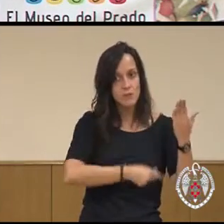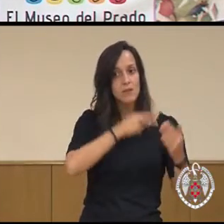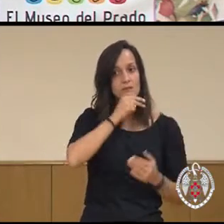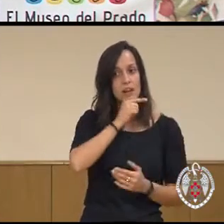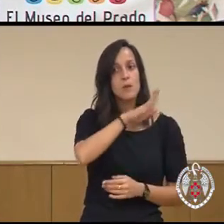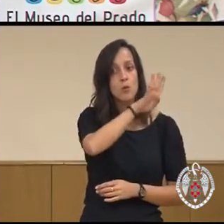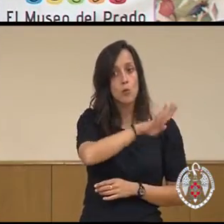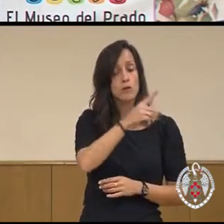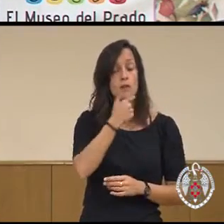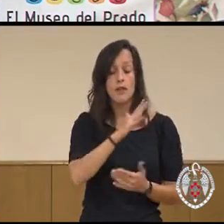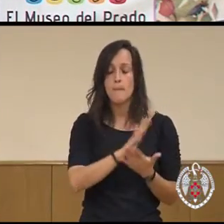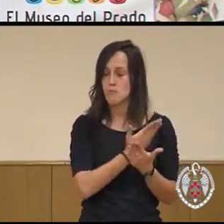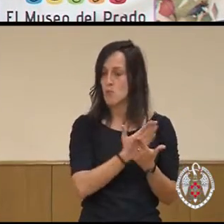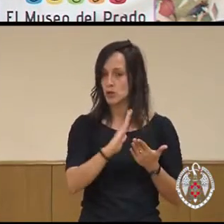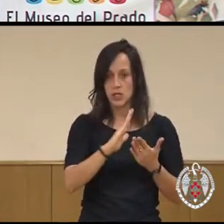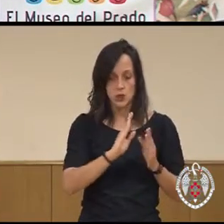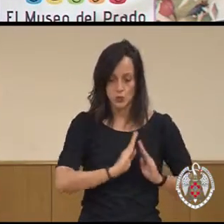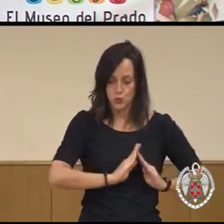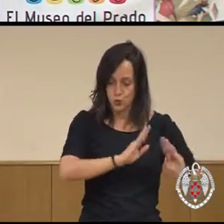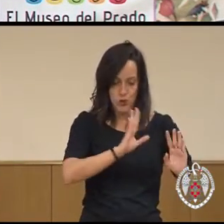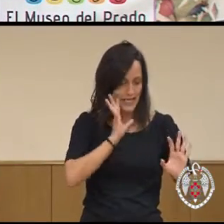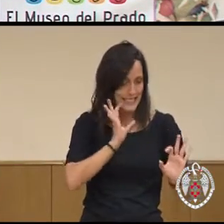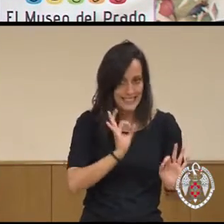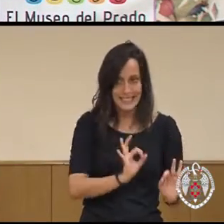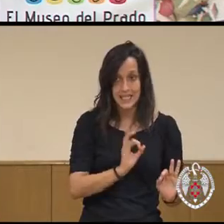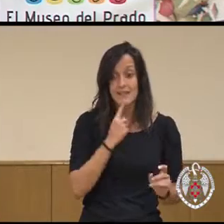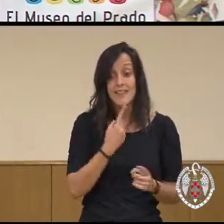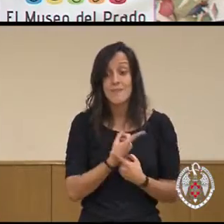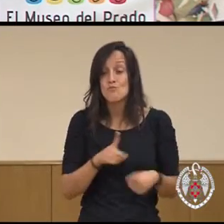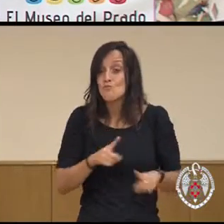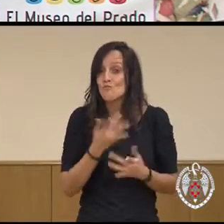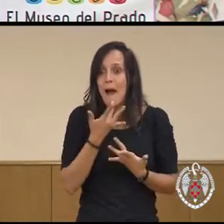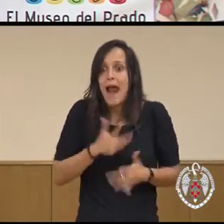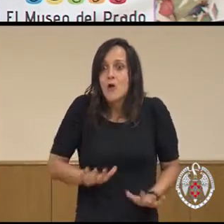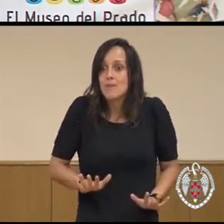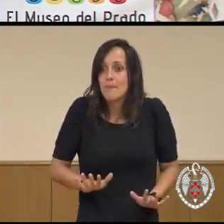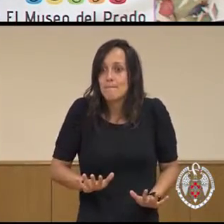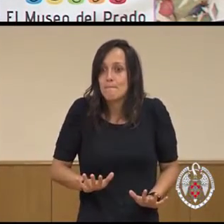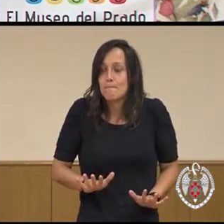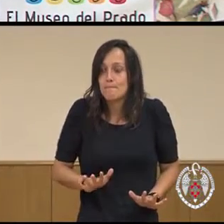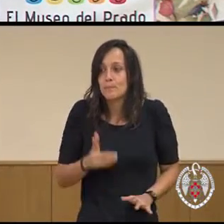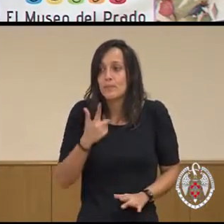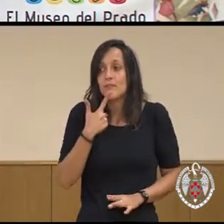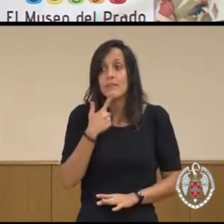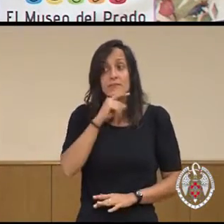La música lo es seguramente porque, como casi todo en esta época, es anónimo.